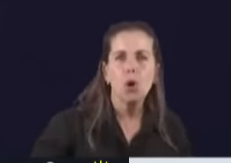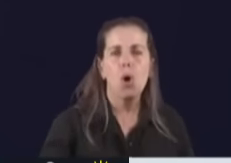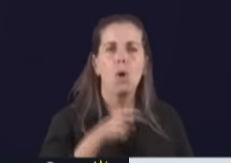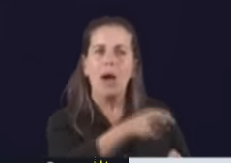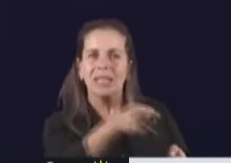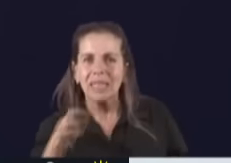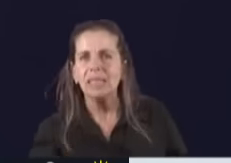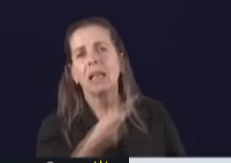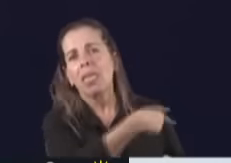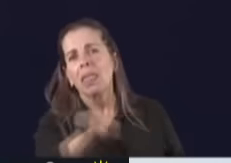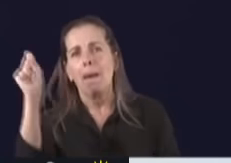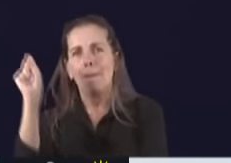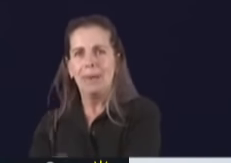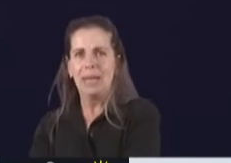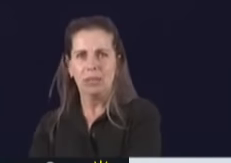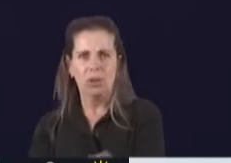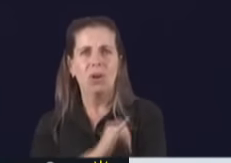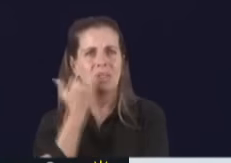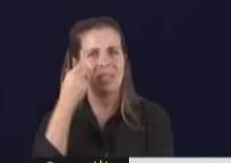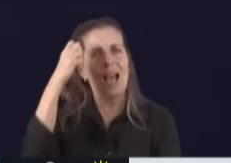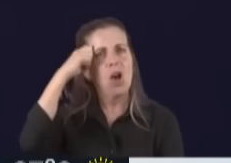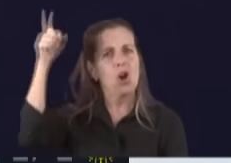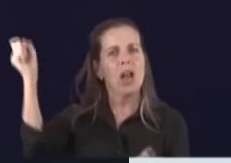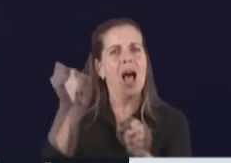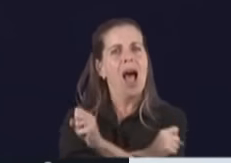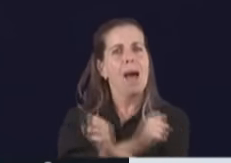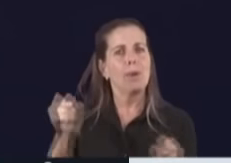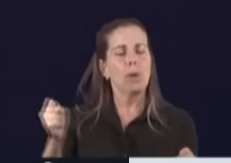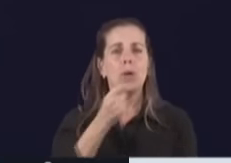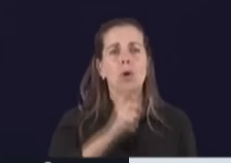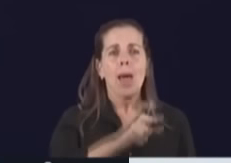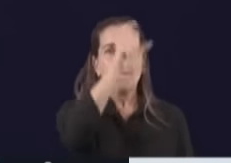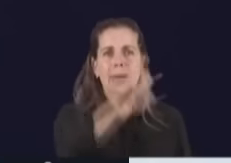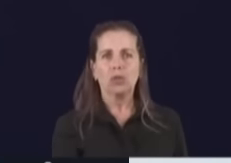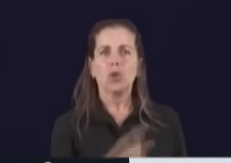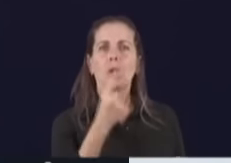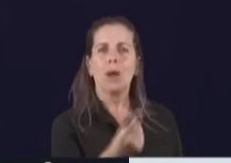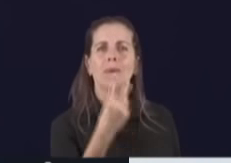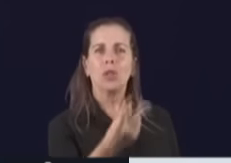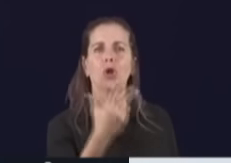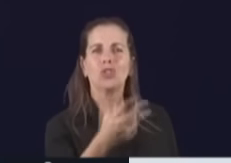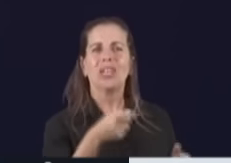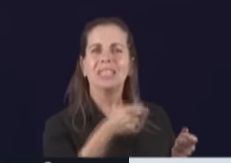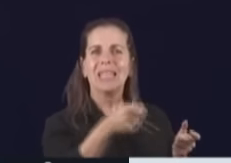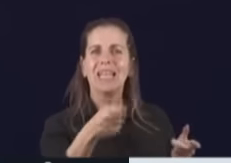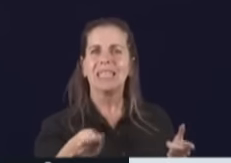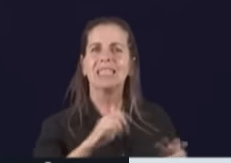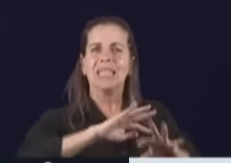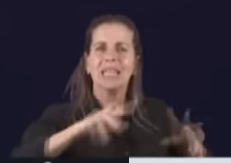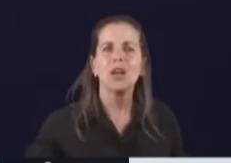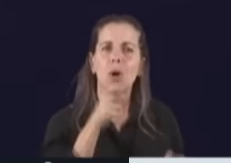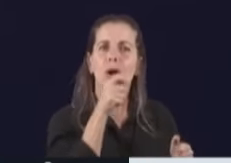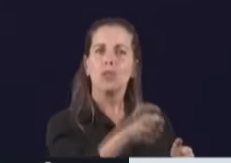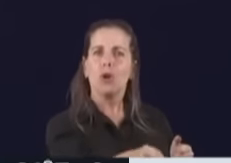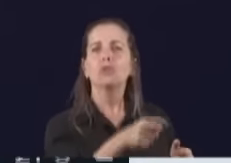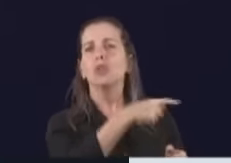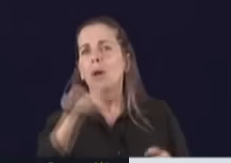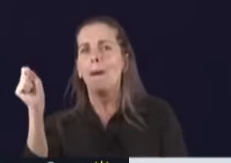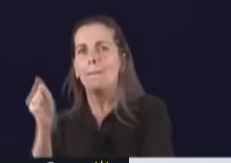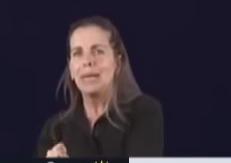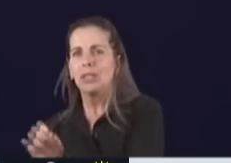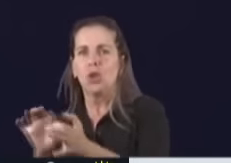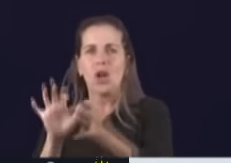Se sancionó la ley de reiterancia para dar un paso más hacia terminar con la puerta giratoria. El otro paso será el de